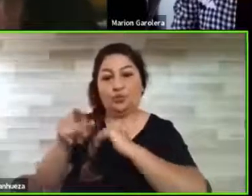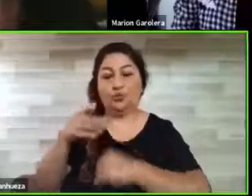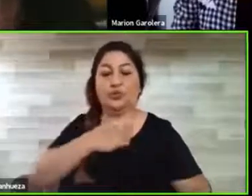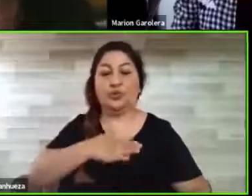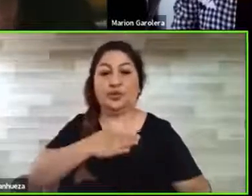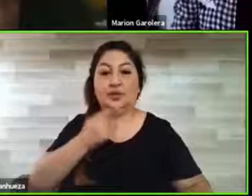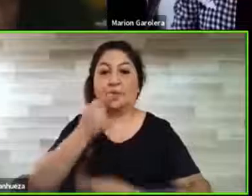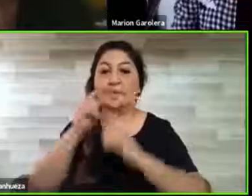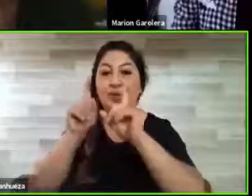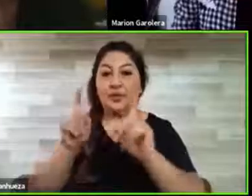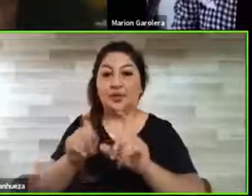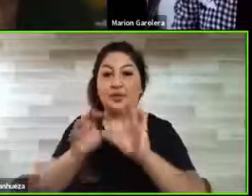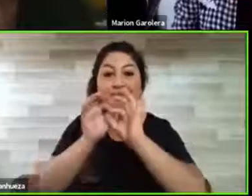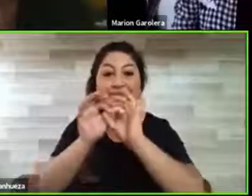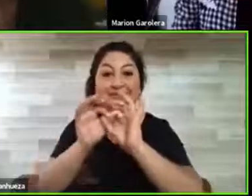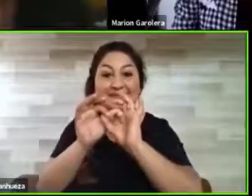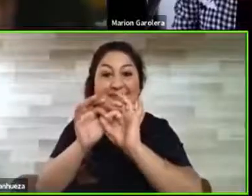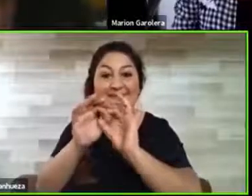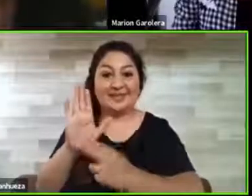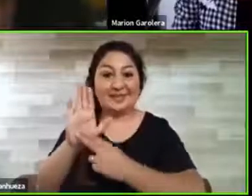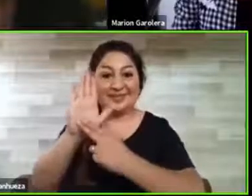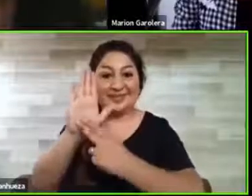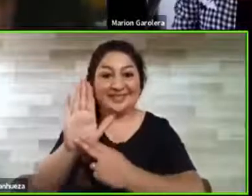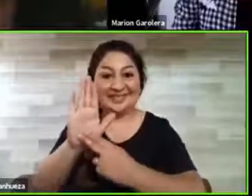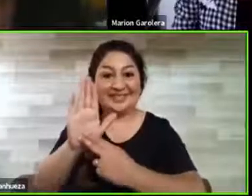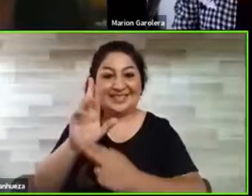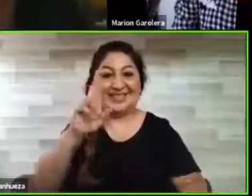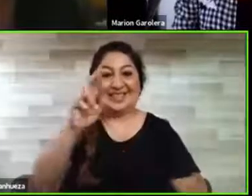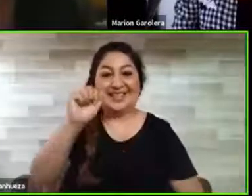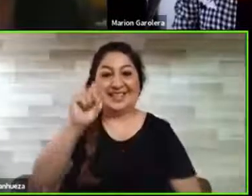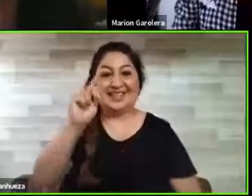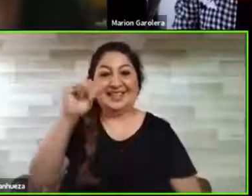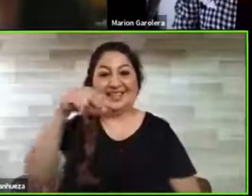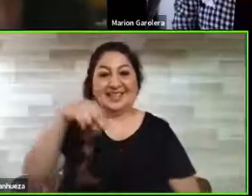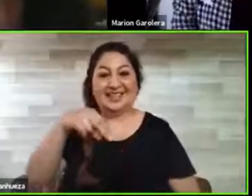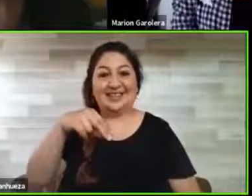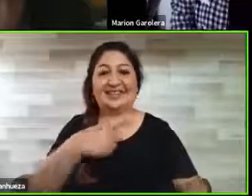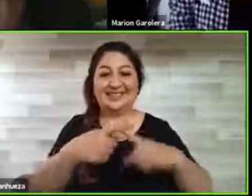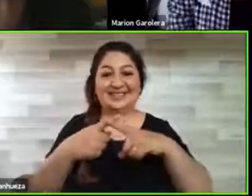Y nada, muchísimas gracias por presentarnos, Rakin, por presentar Rakin en sociedad.